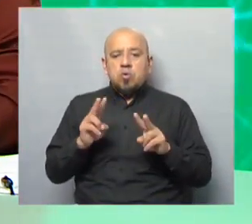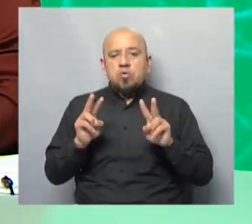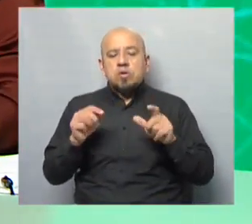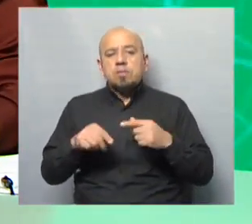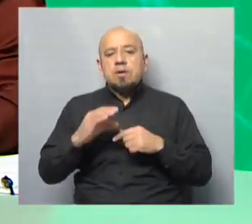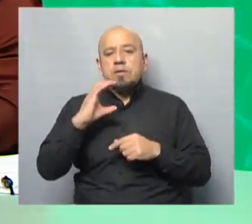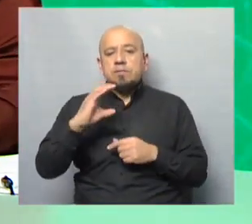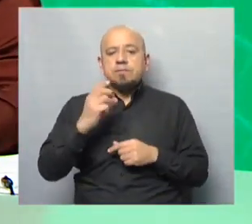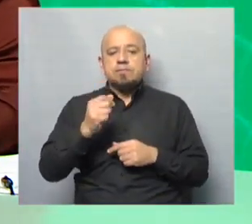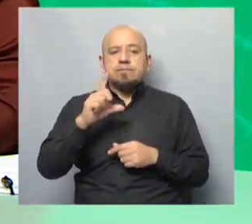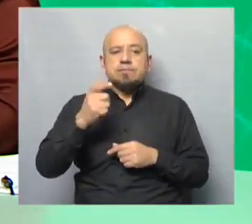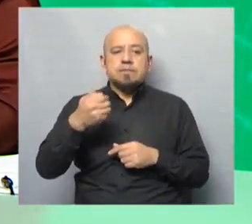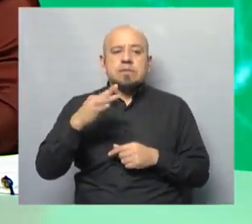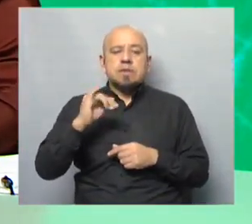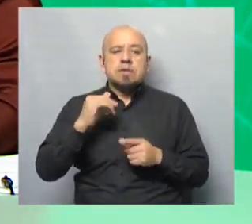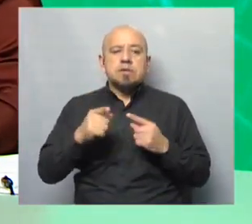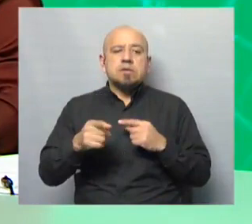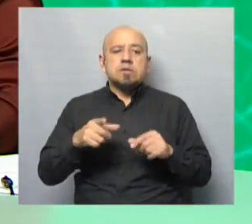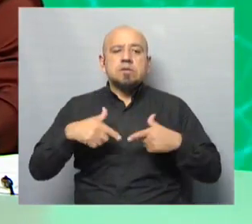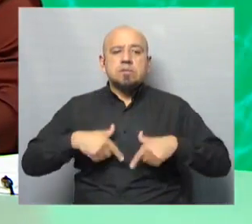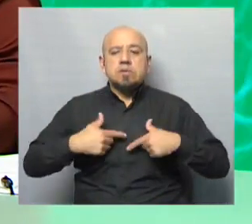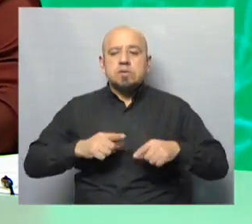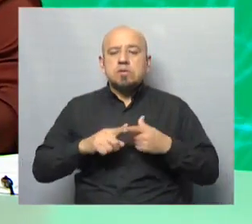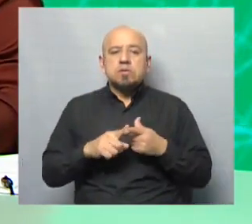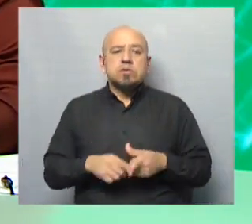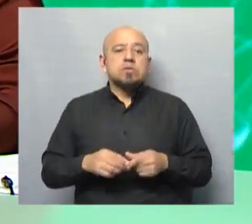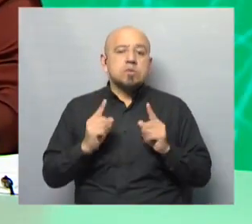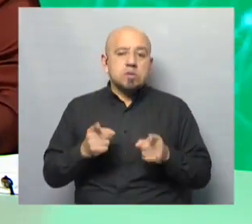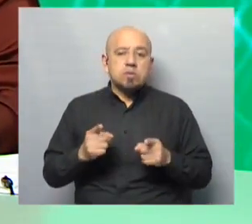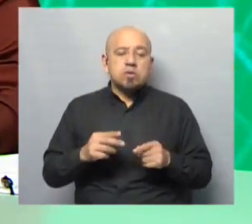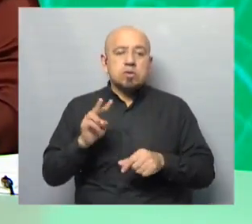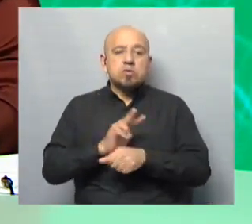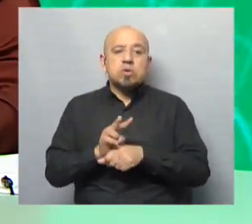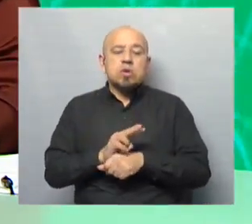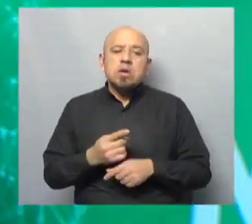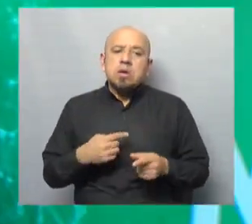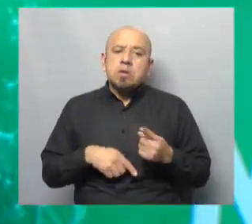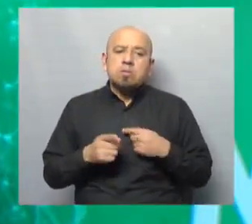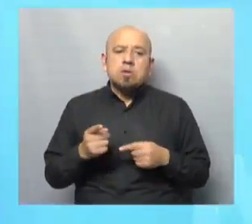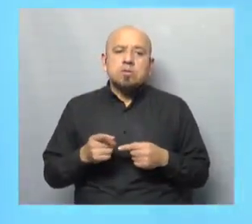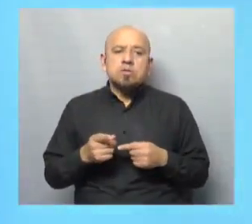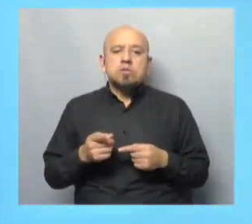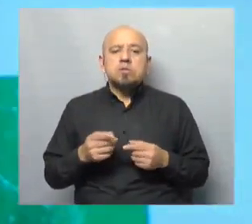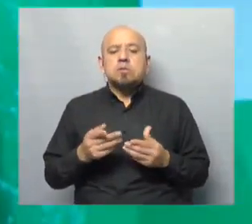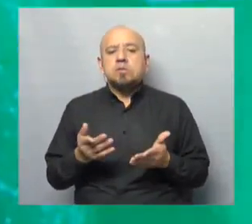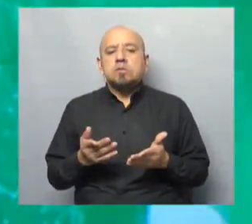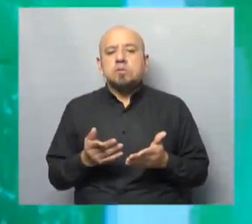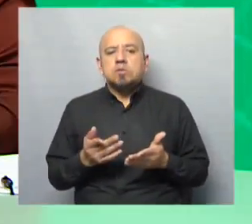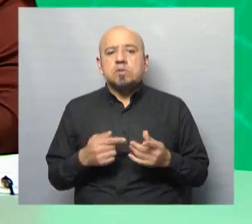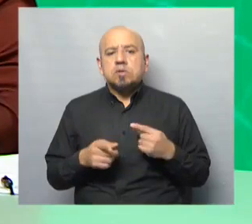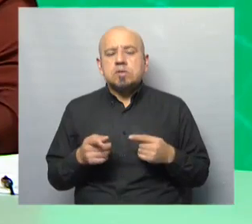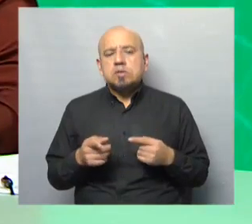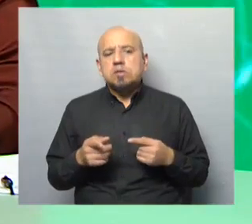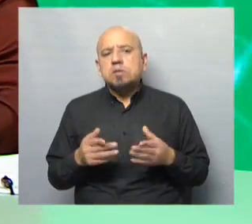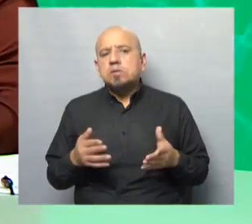calabria la dirección general de secretaría del ministerio del interior algo que también tiene que ver con la seguridad aunque el factor desencadenante viene por otro lado